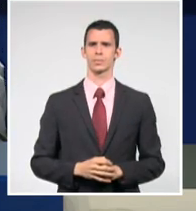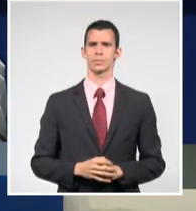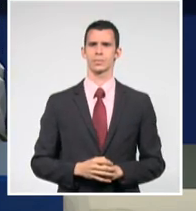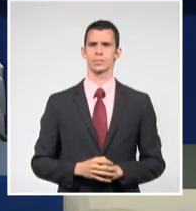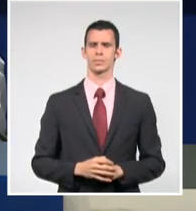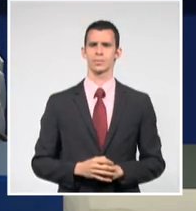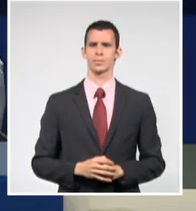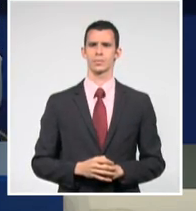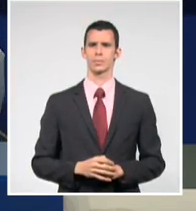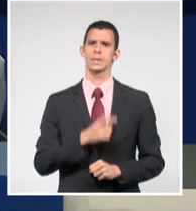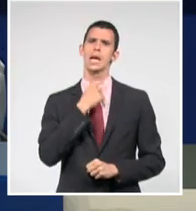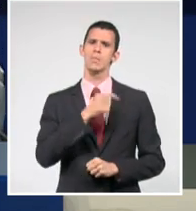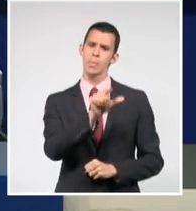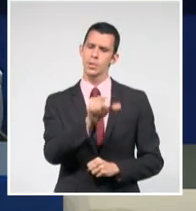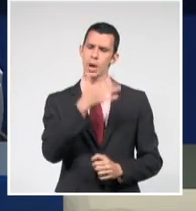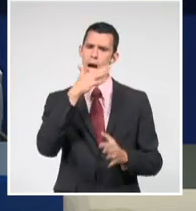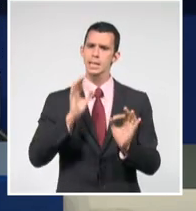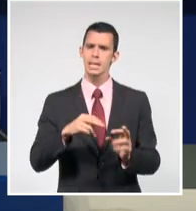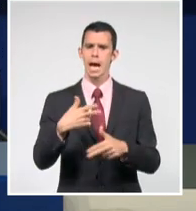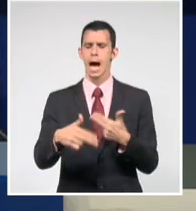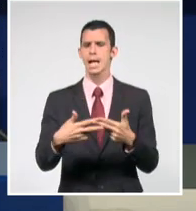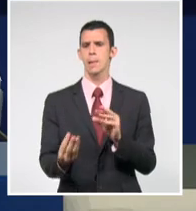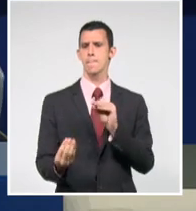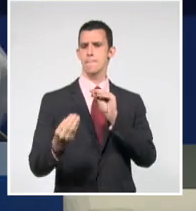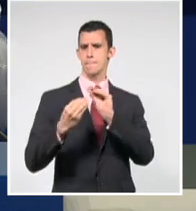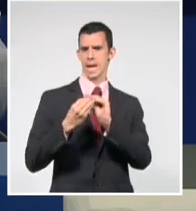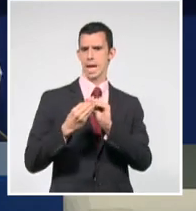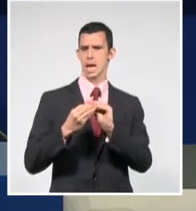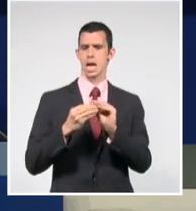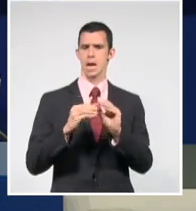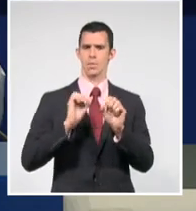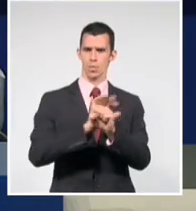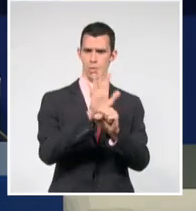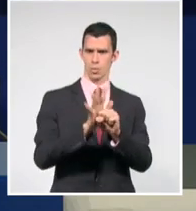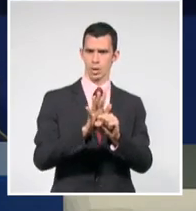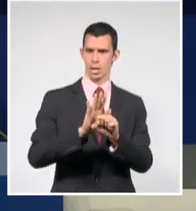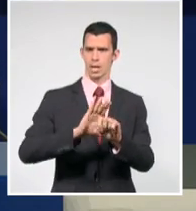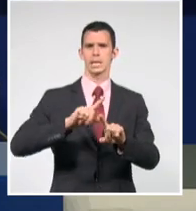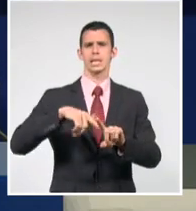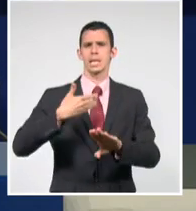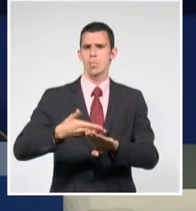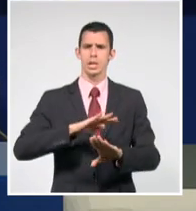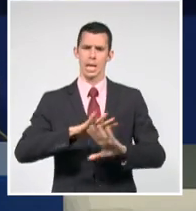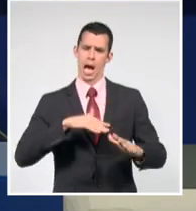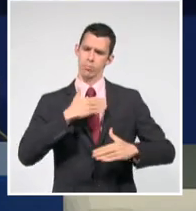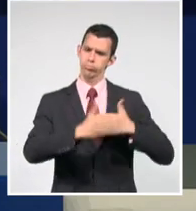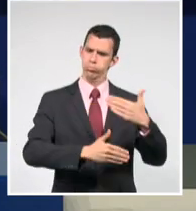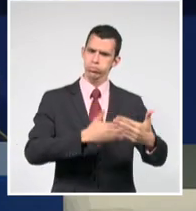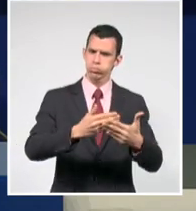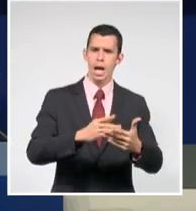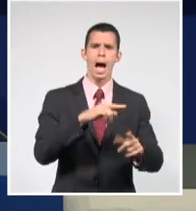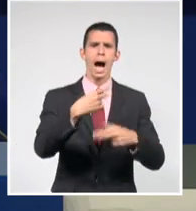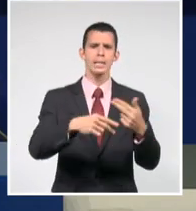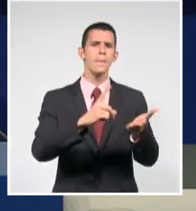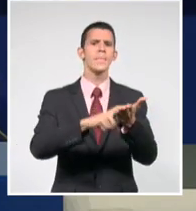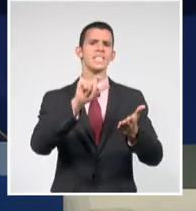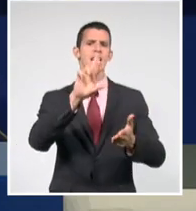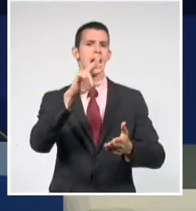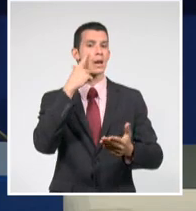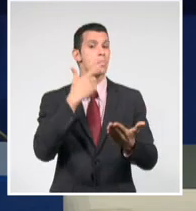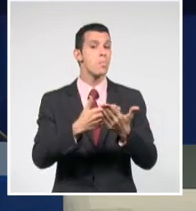desapareció, o sea, con el tratamiento, con la evolución, se hizo negativo a la prueba del PCR y